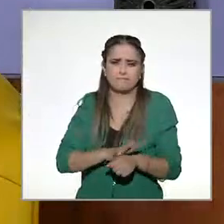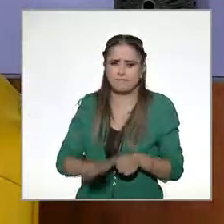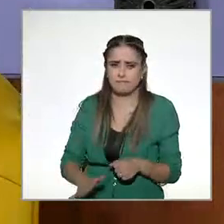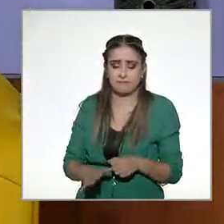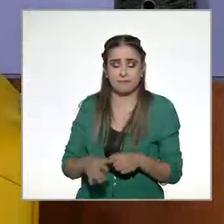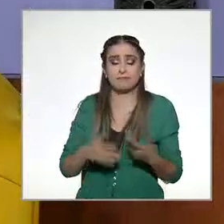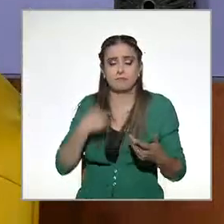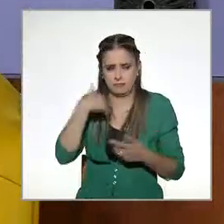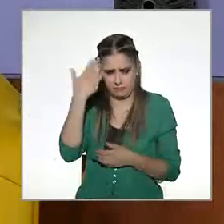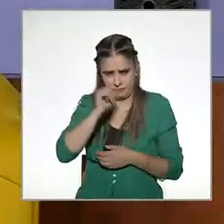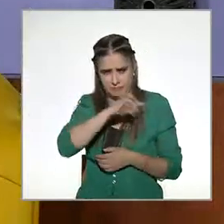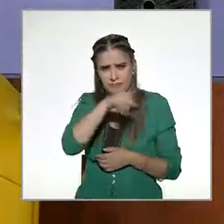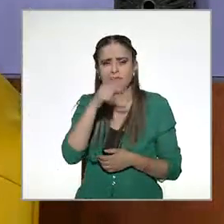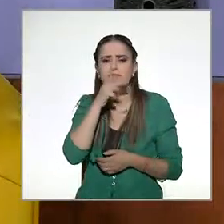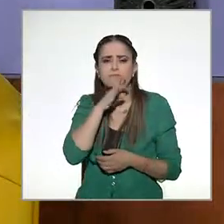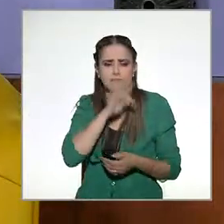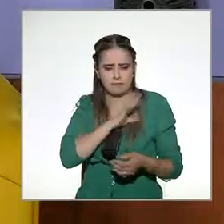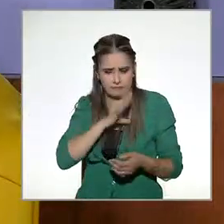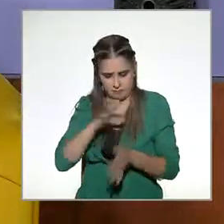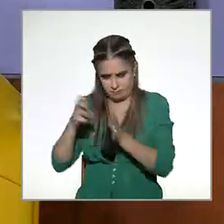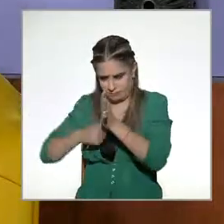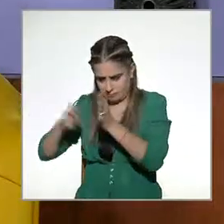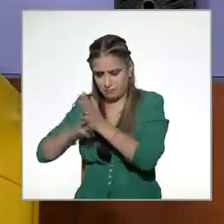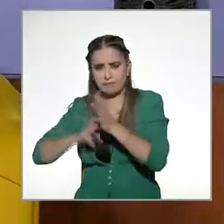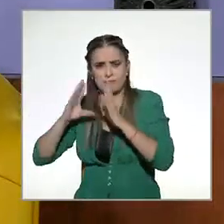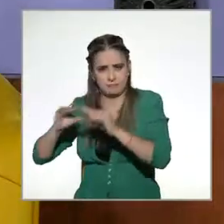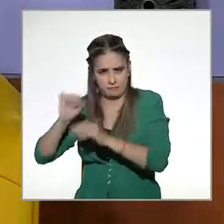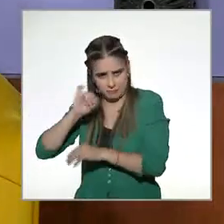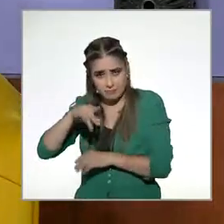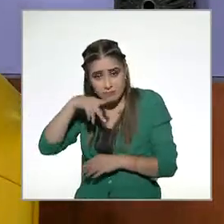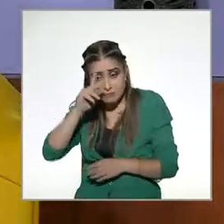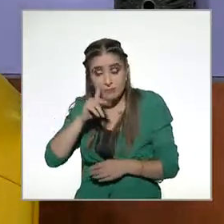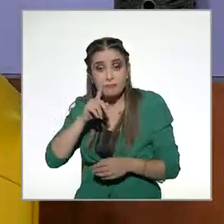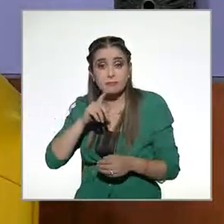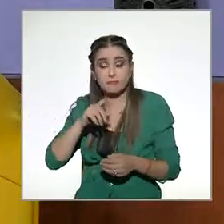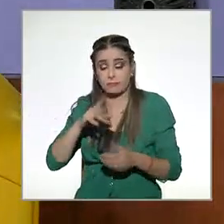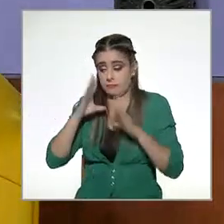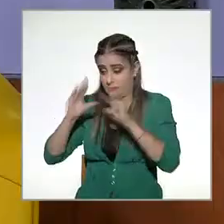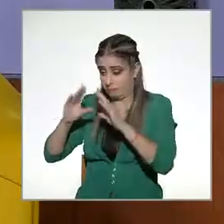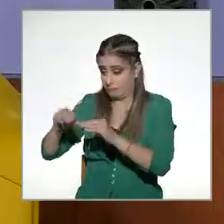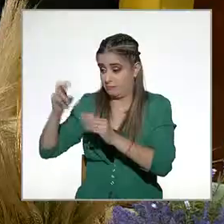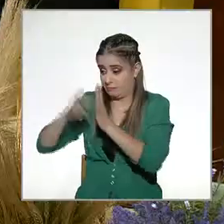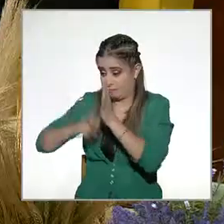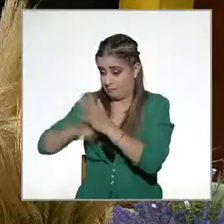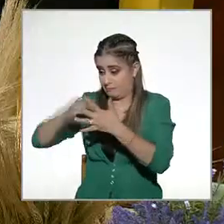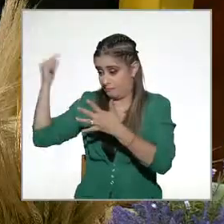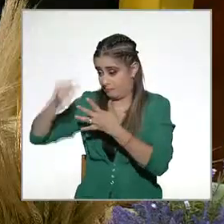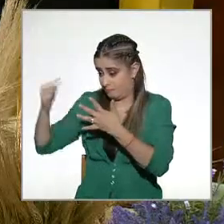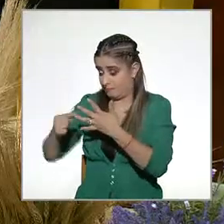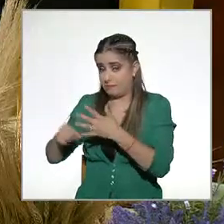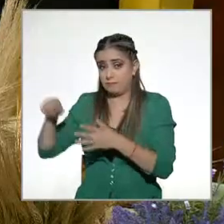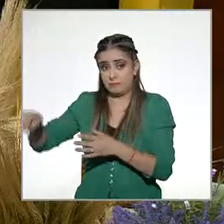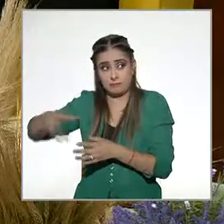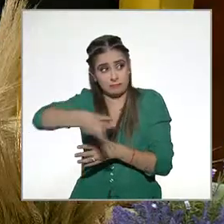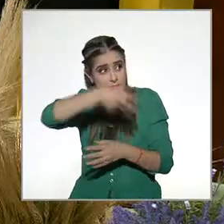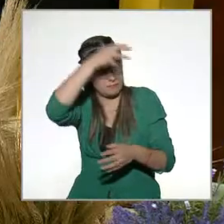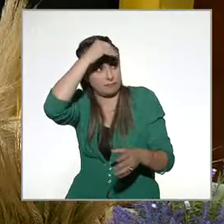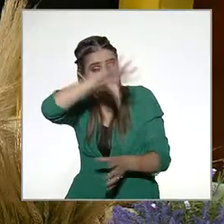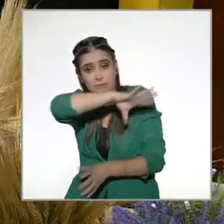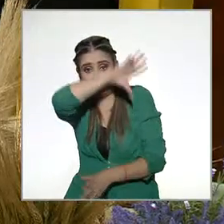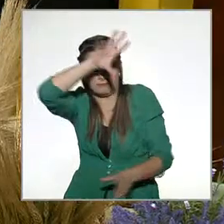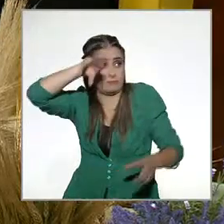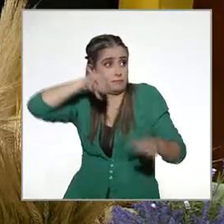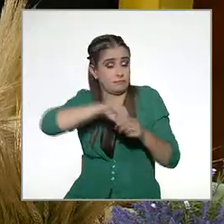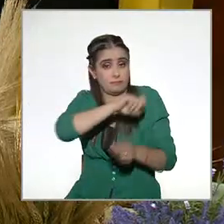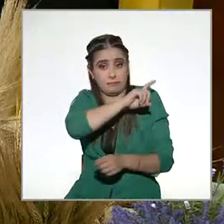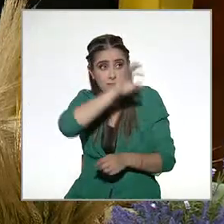ejerzamos, sino porque es imposible alcanzar a aprender todo de un ser humano y a reducirlo a lo que uno quiere que sea, ¿no? O sea,